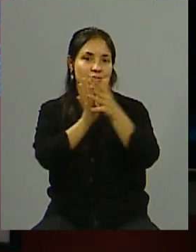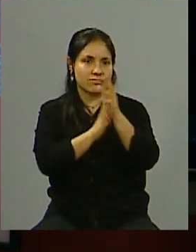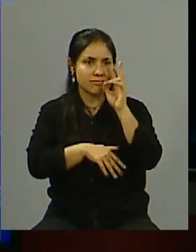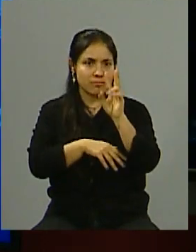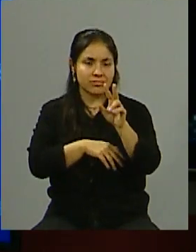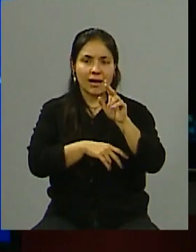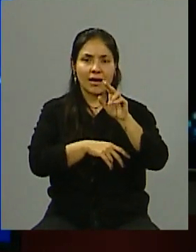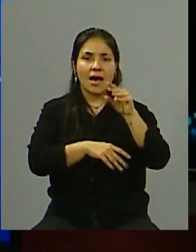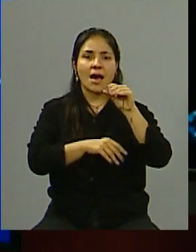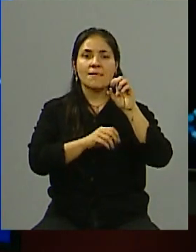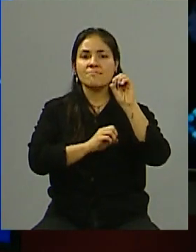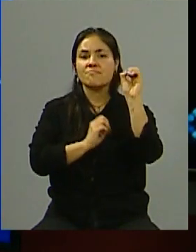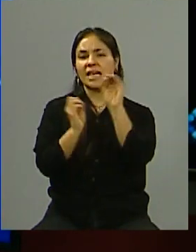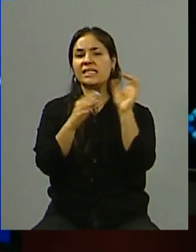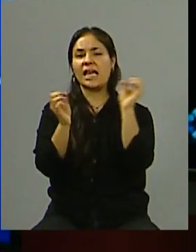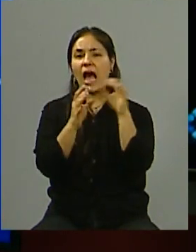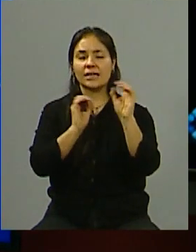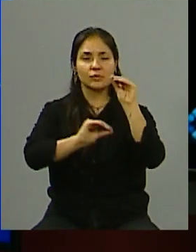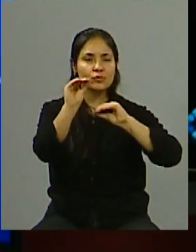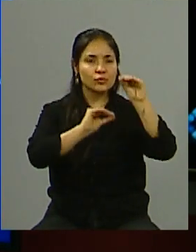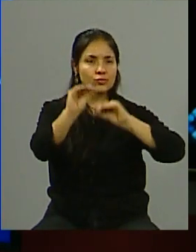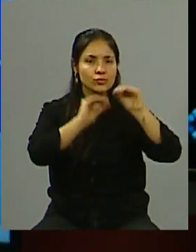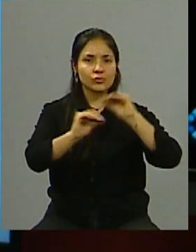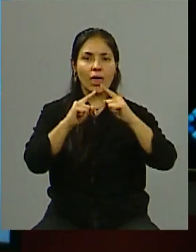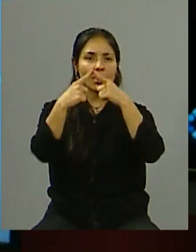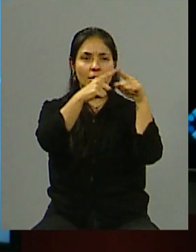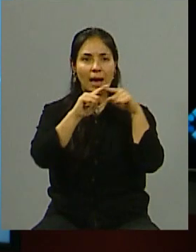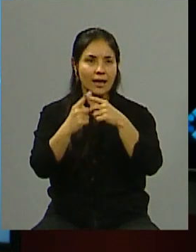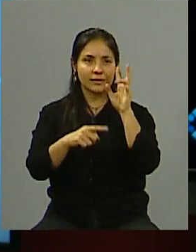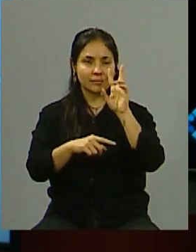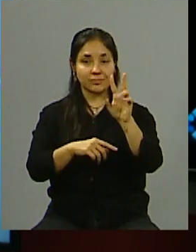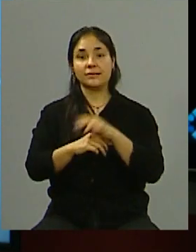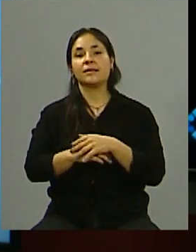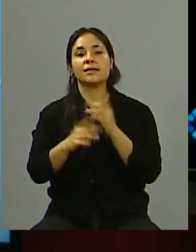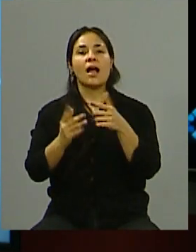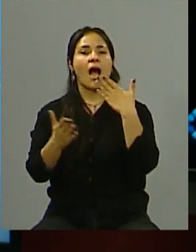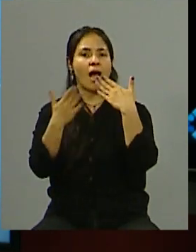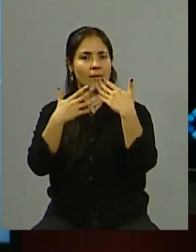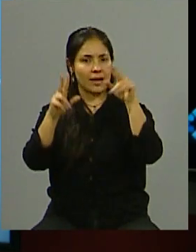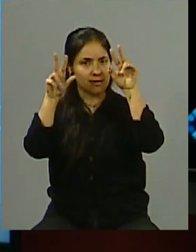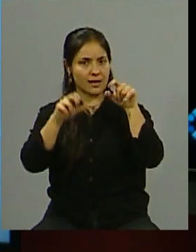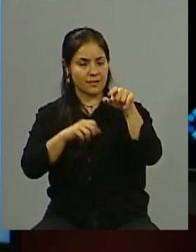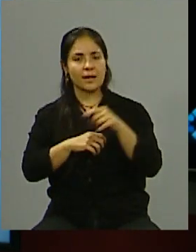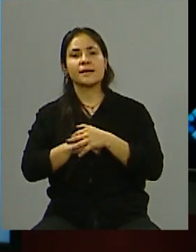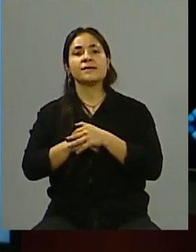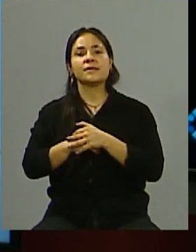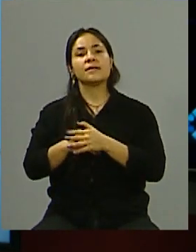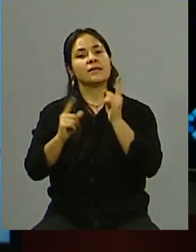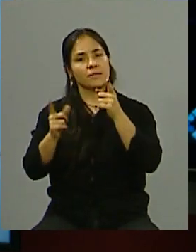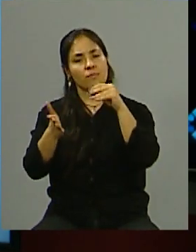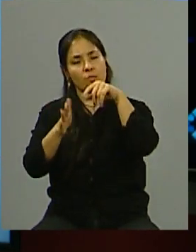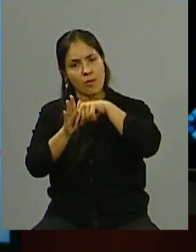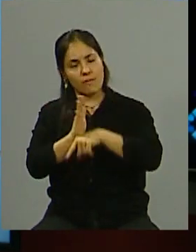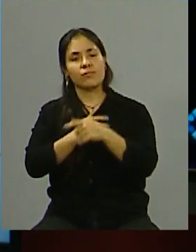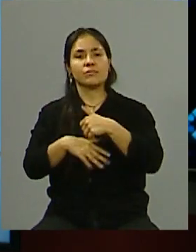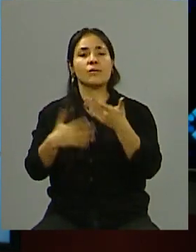mientras los candidatos debatían allí en Santiago del Estero. Queremos hablar de este tema un poco más en profundidad, por